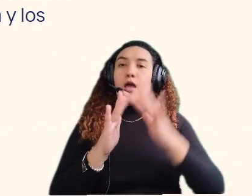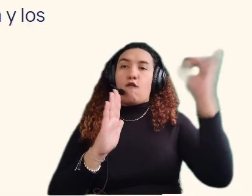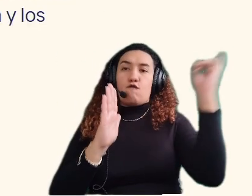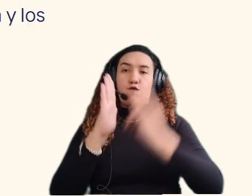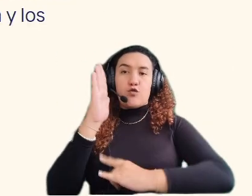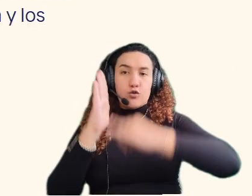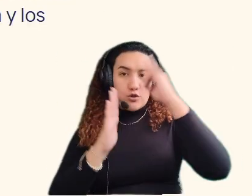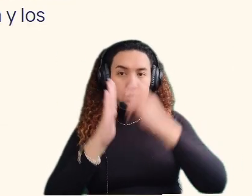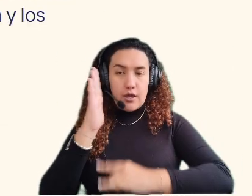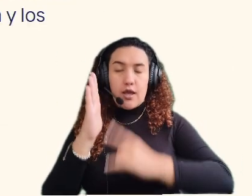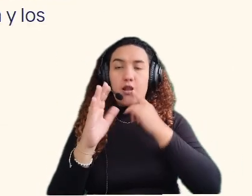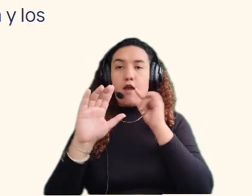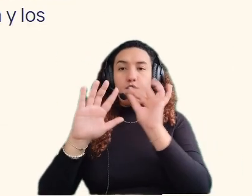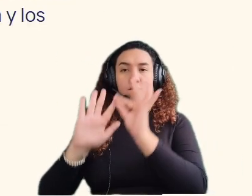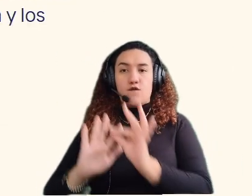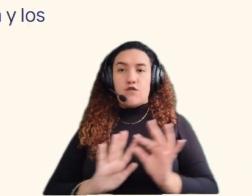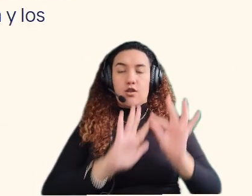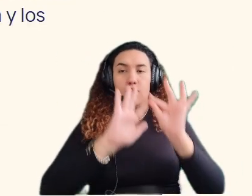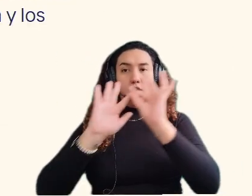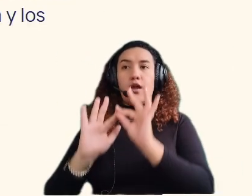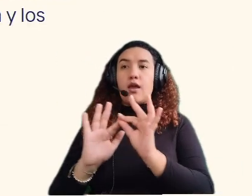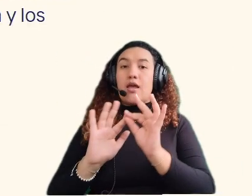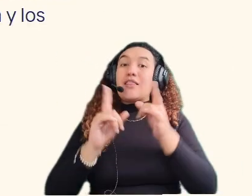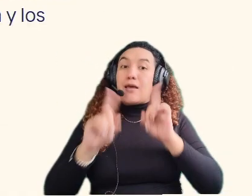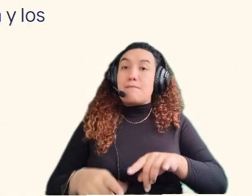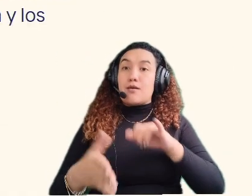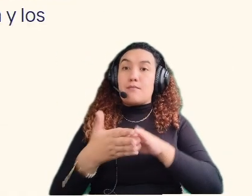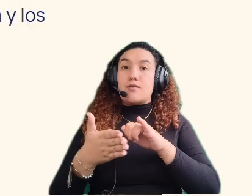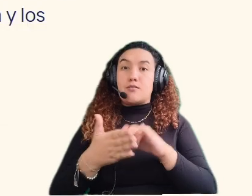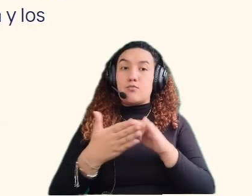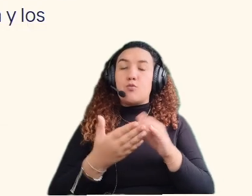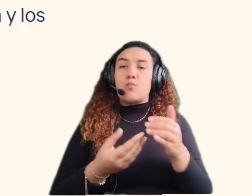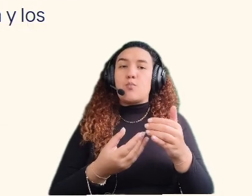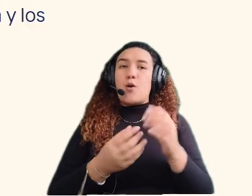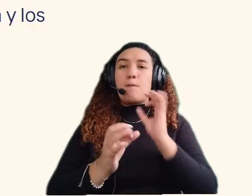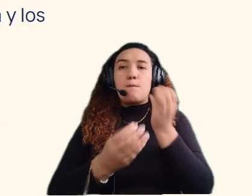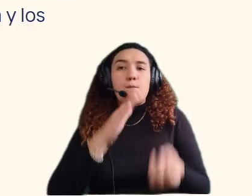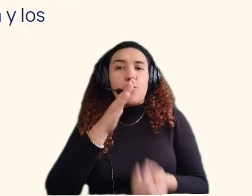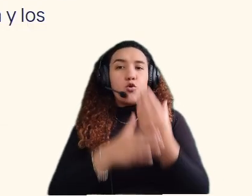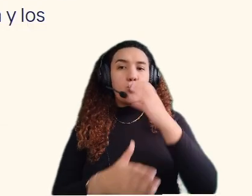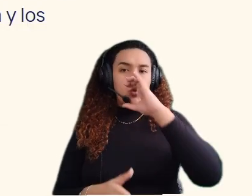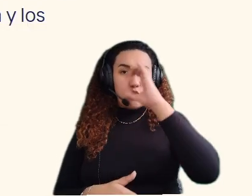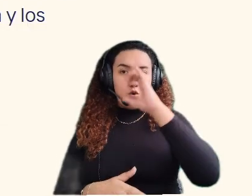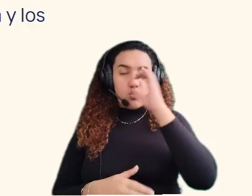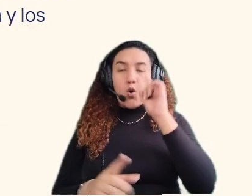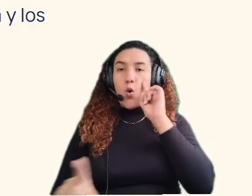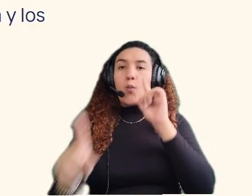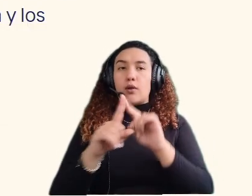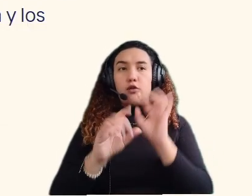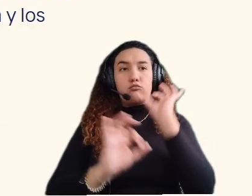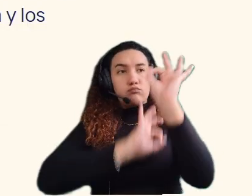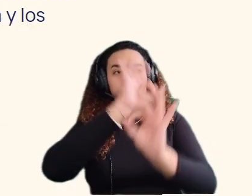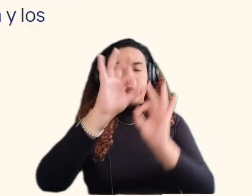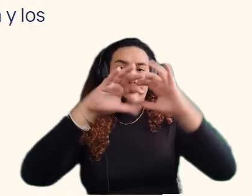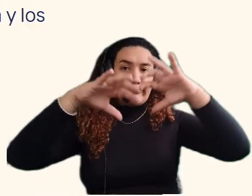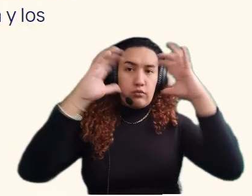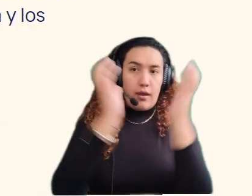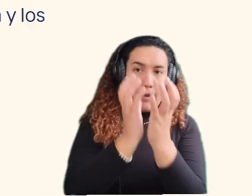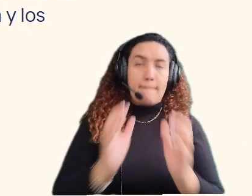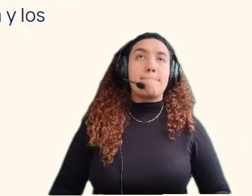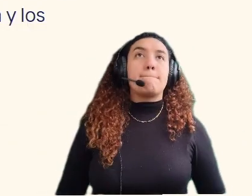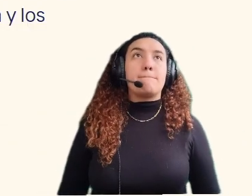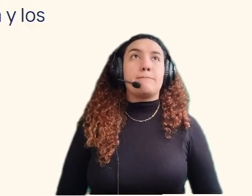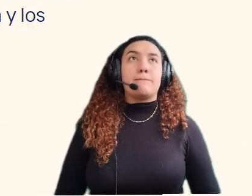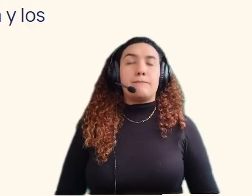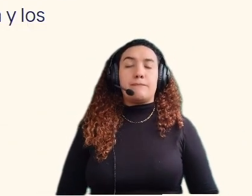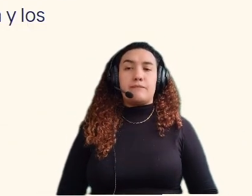en el fitoplancton y su papel en la producción de oxígeno para el equilibrio del planeta. Nuestros objetivos específicos